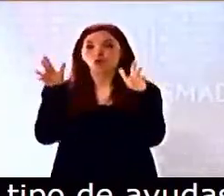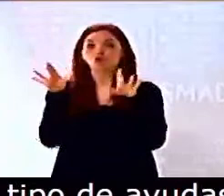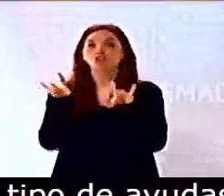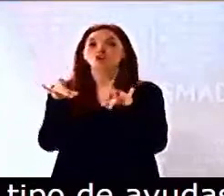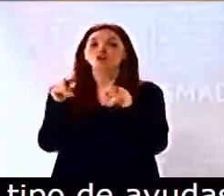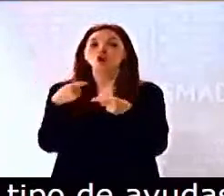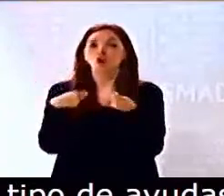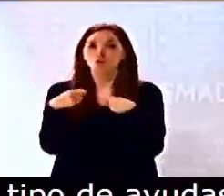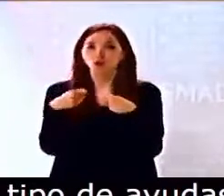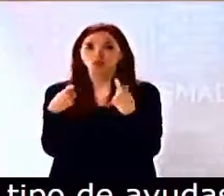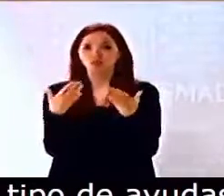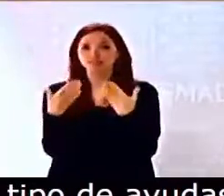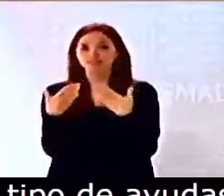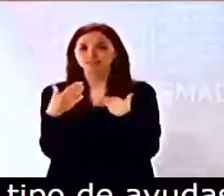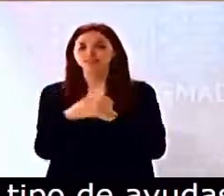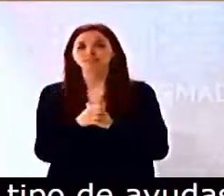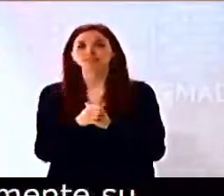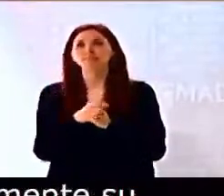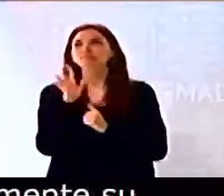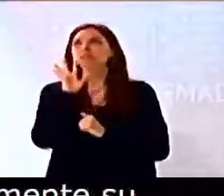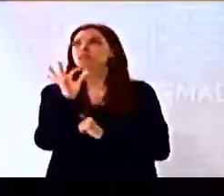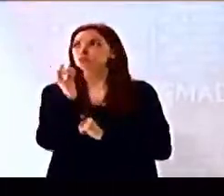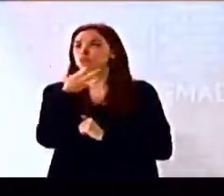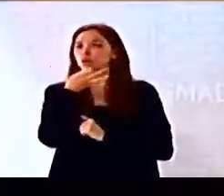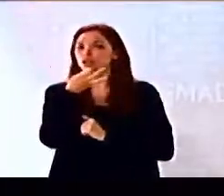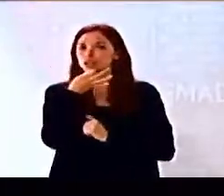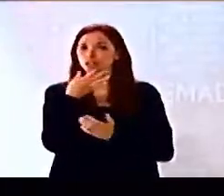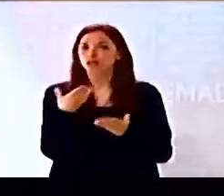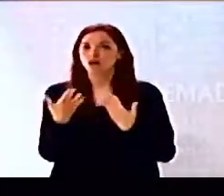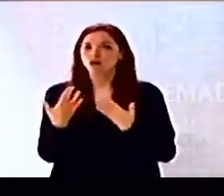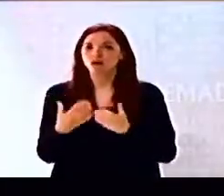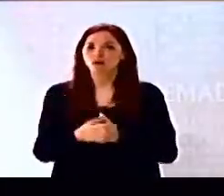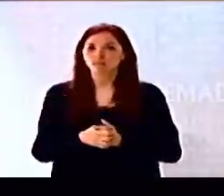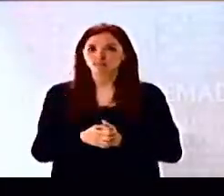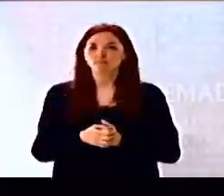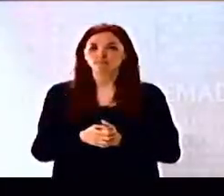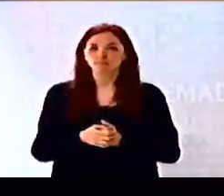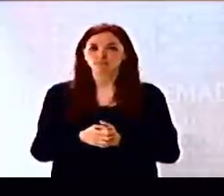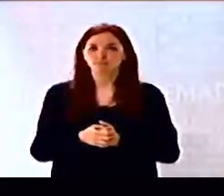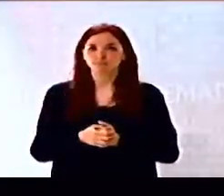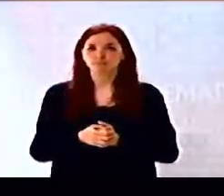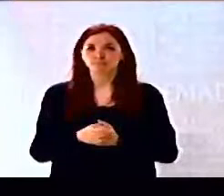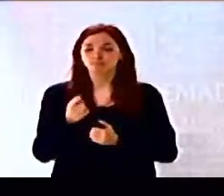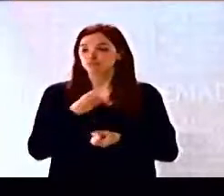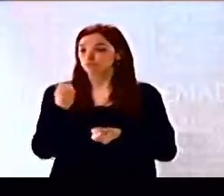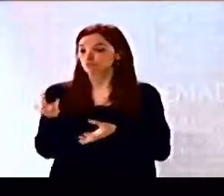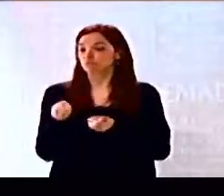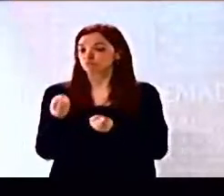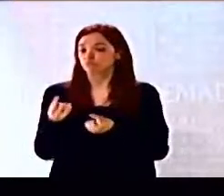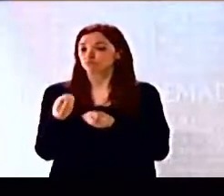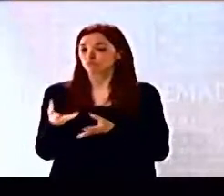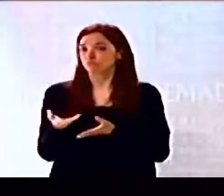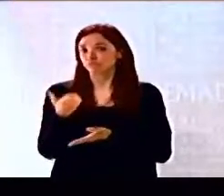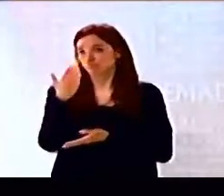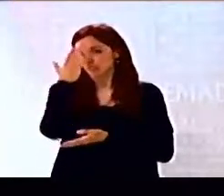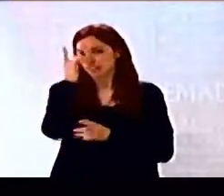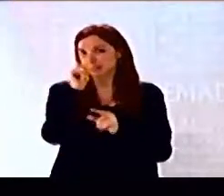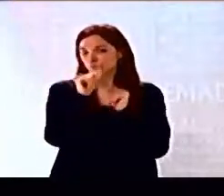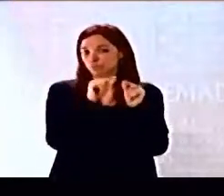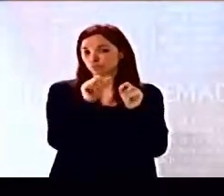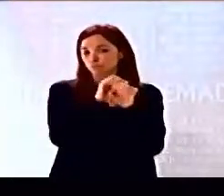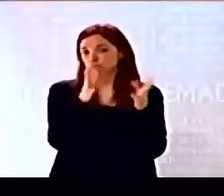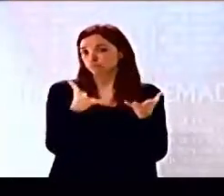Comercio. Creo que es por la tarde cuando me reúno. Le voy a proporcionar información, la información epidemiológica,